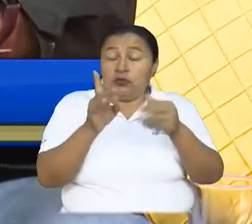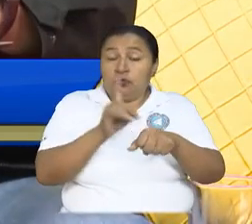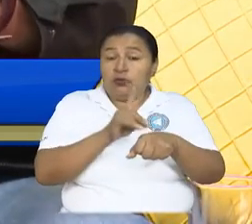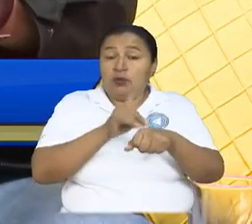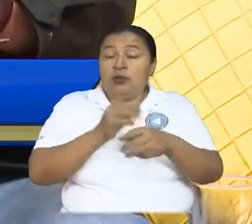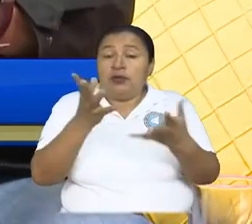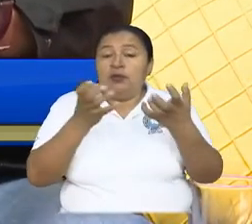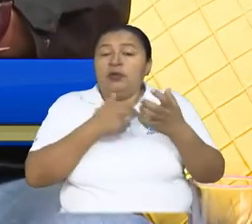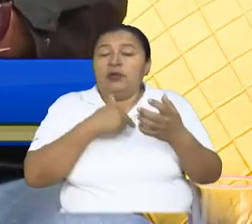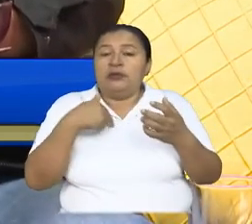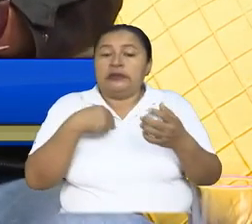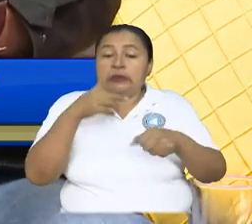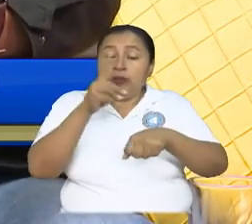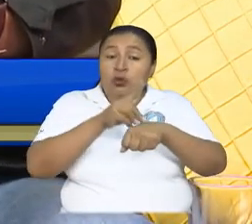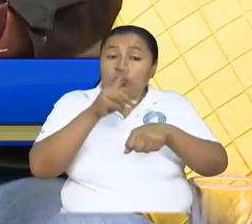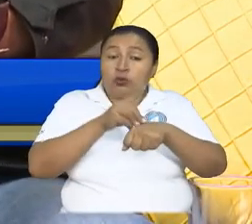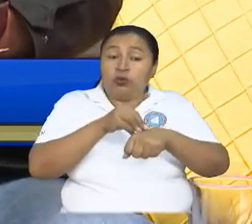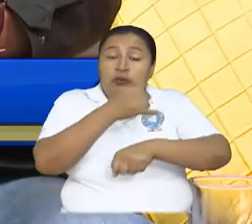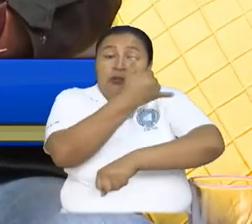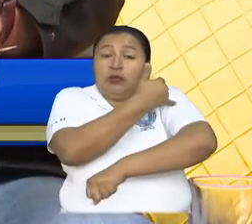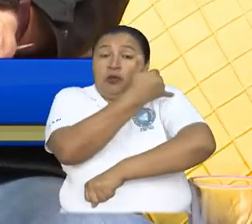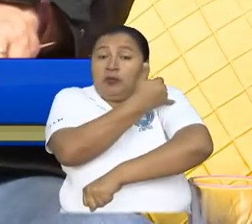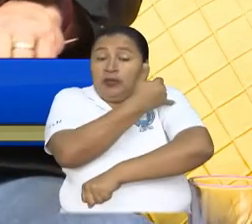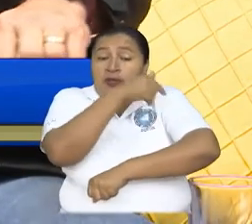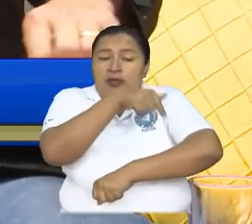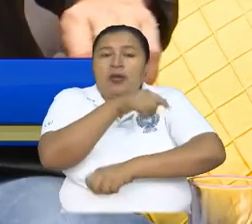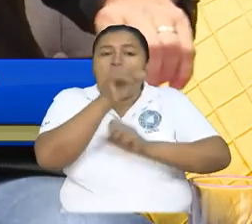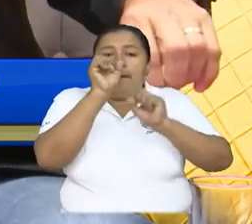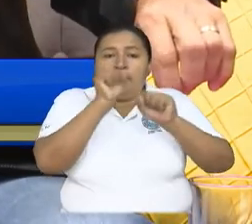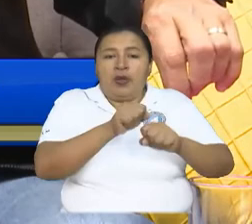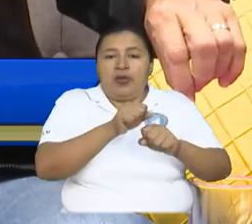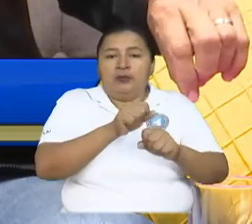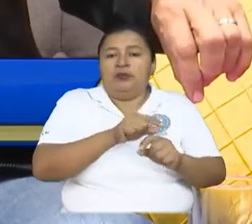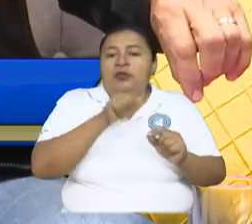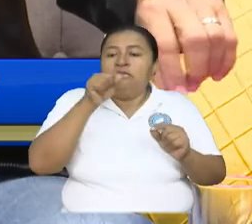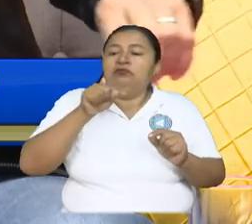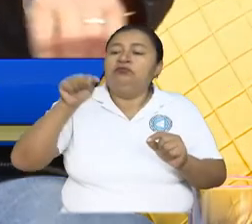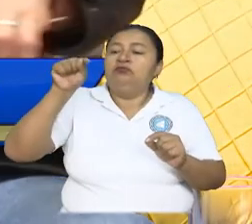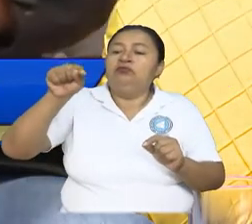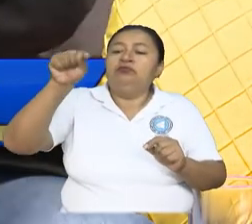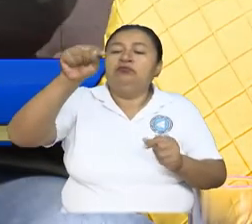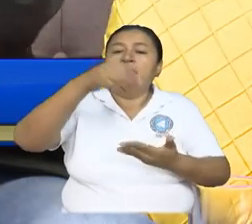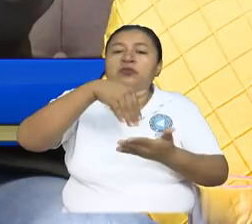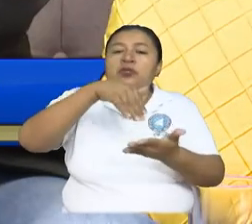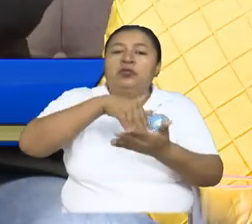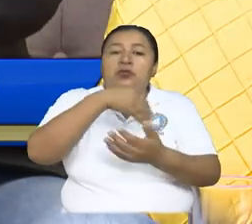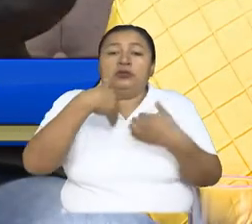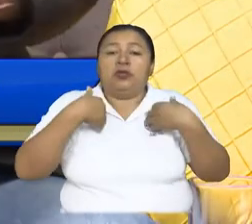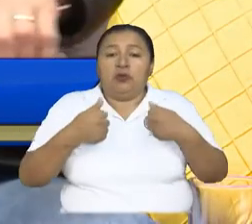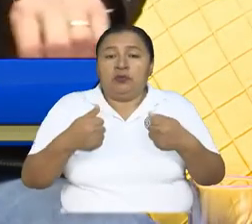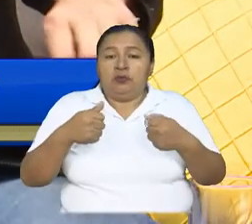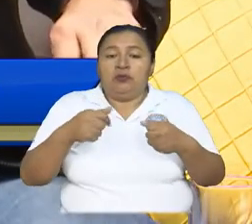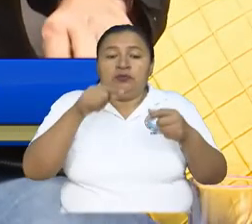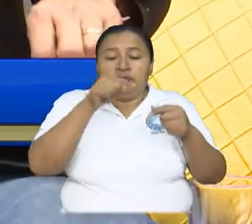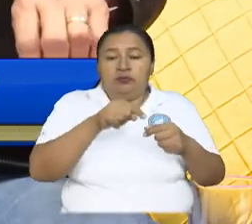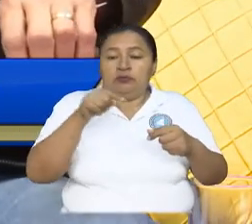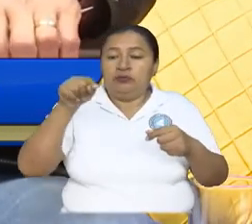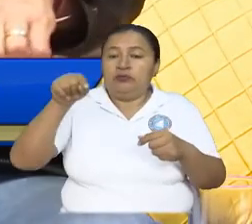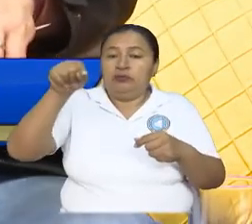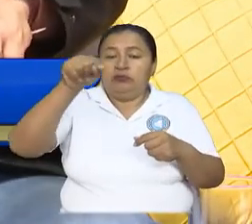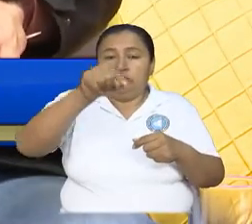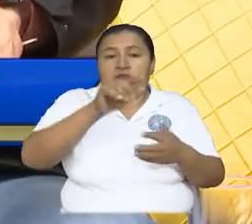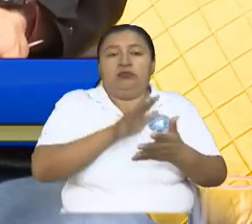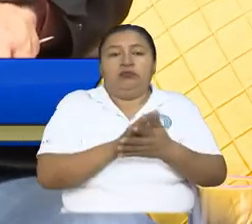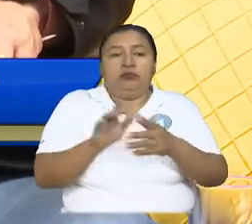hacer que los médicos de los hospitales puedan recorrer los centros de salud pues